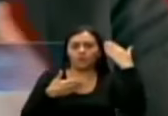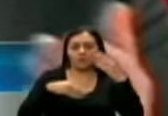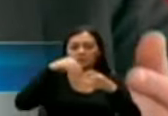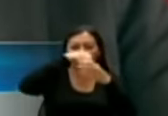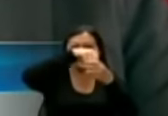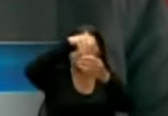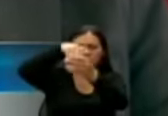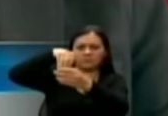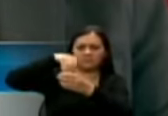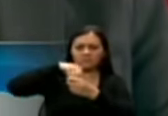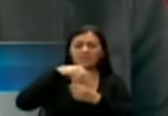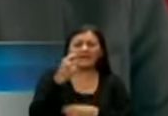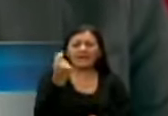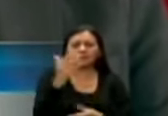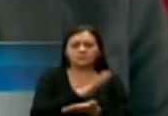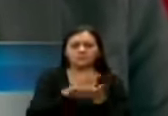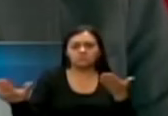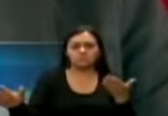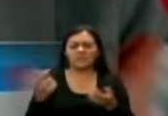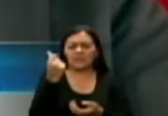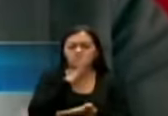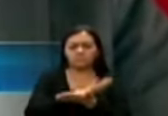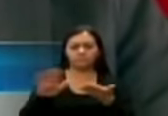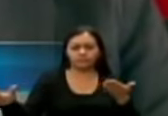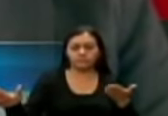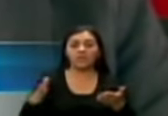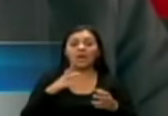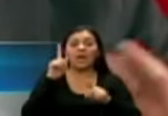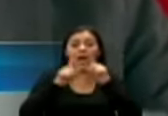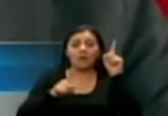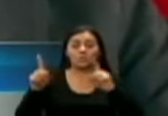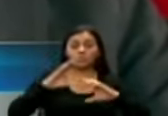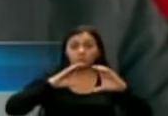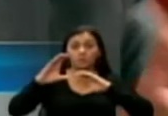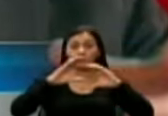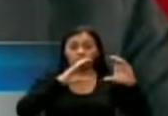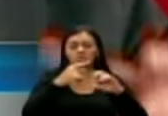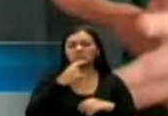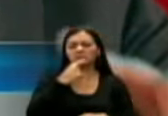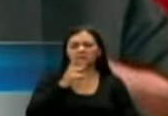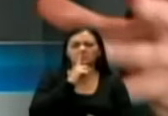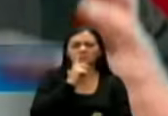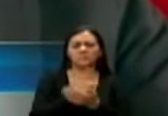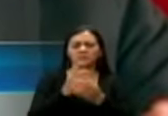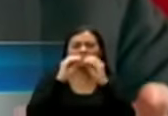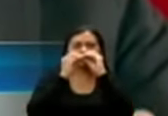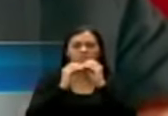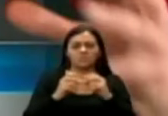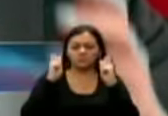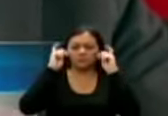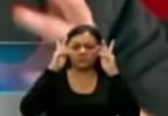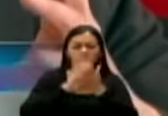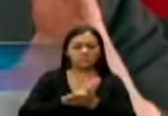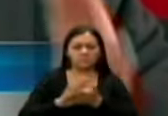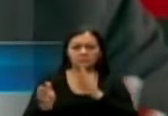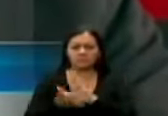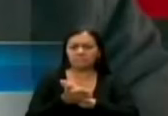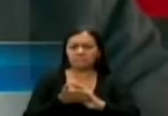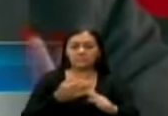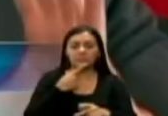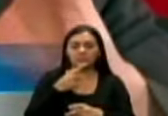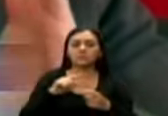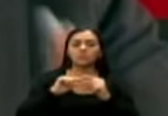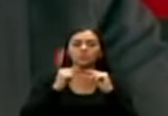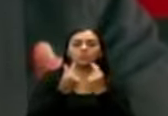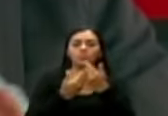cuasi desaparición y donde algunos medios de comunicación se convirtieron en verdaderos formadores de opinión, casi trabajando como partidos